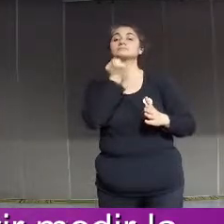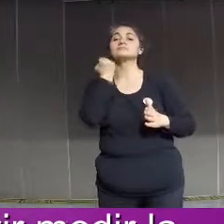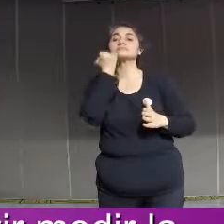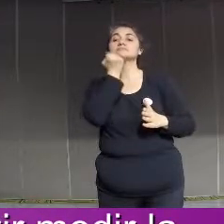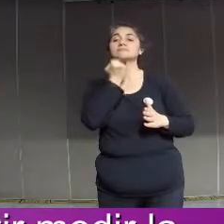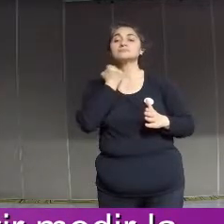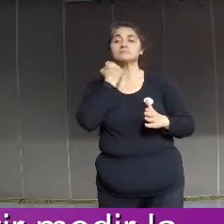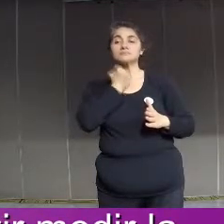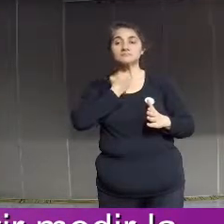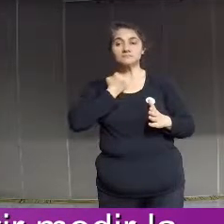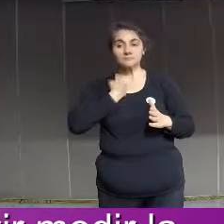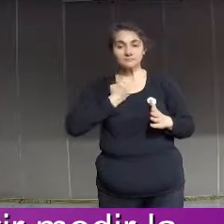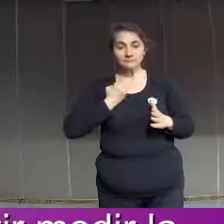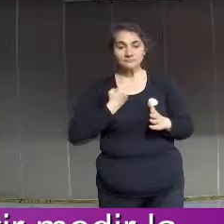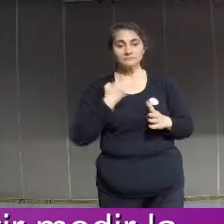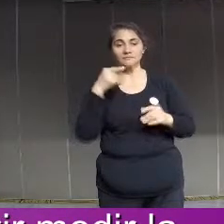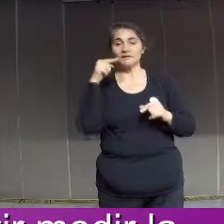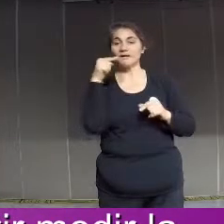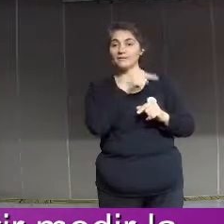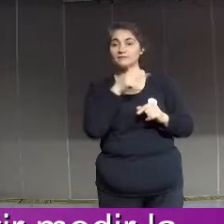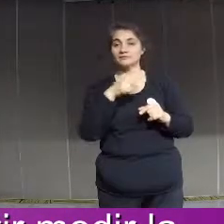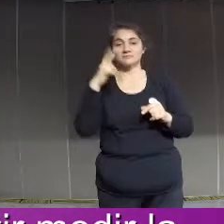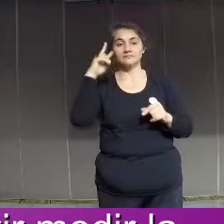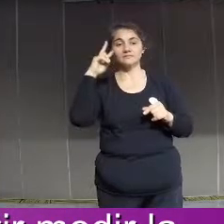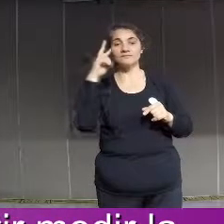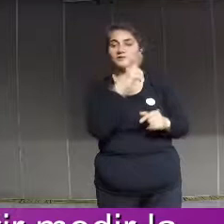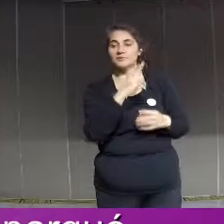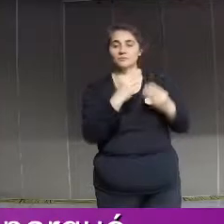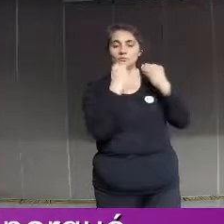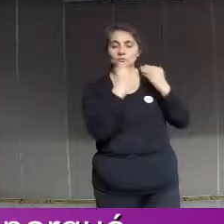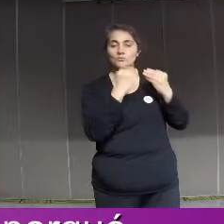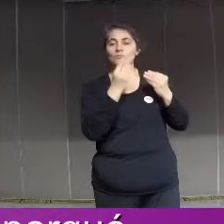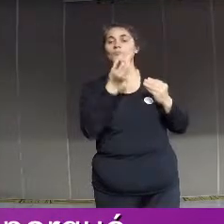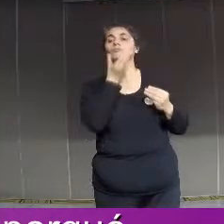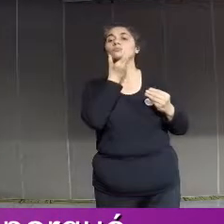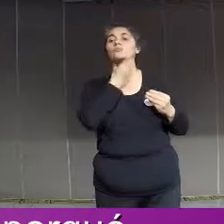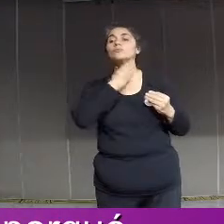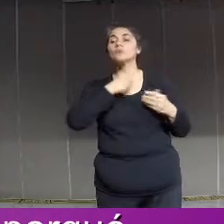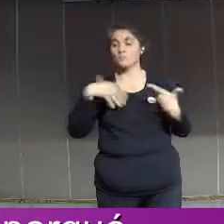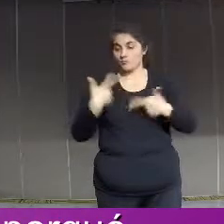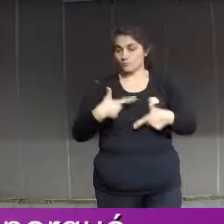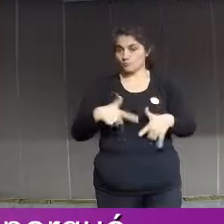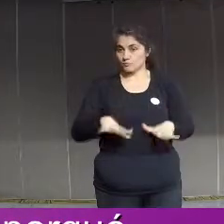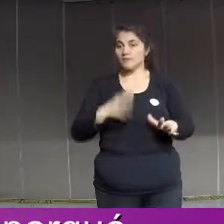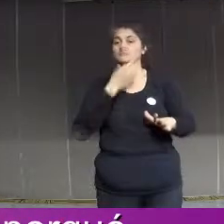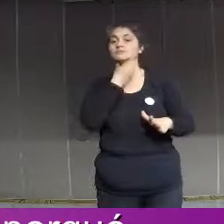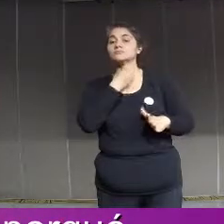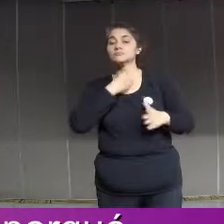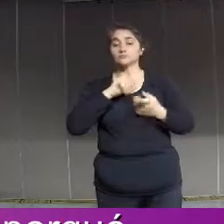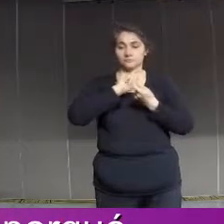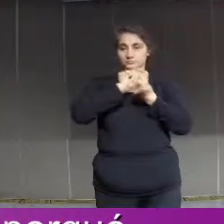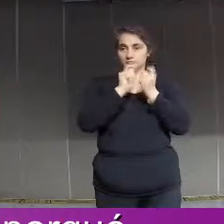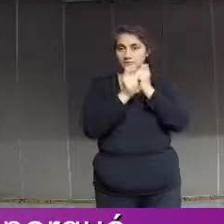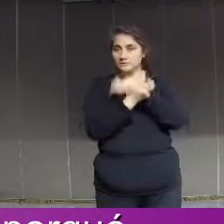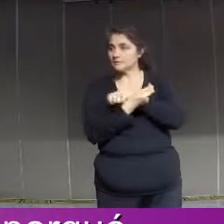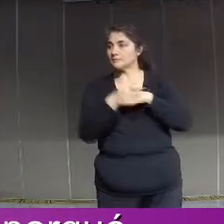tratamiento, determinar la incidencia de alteraciones anatómicas funcionales. Voy a ver qué pasa con la lengua,